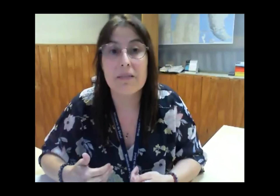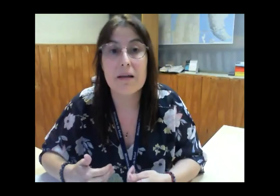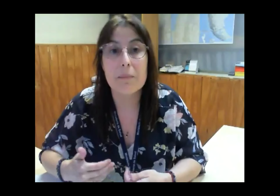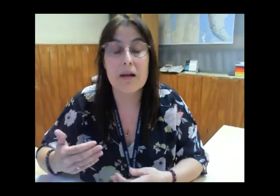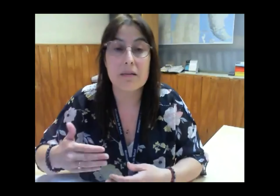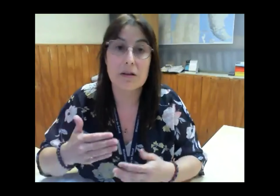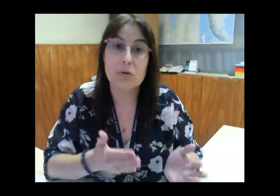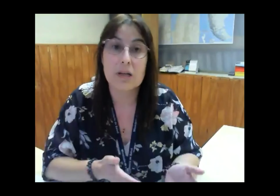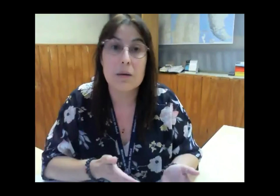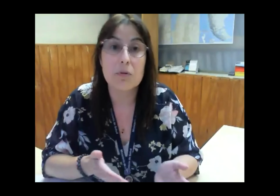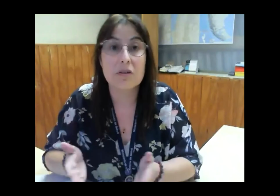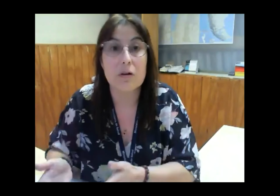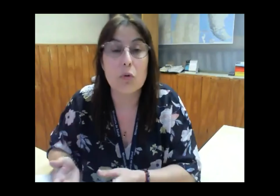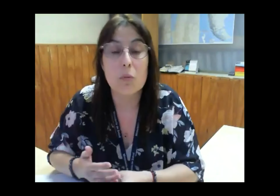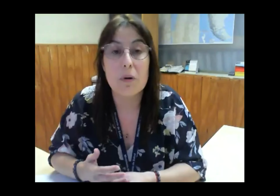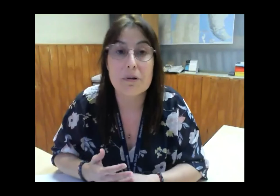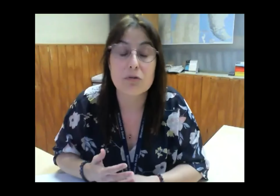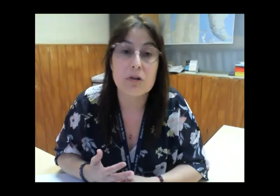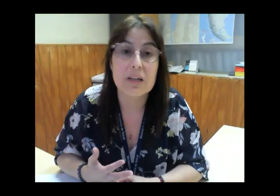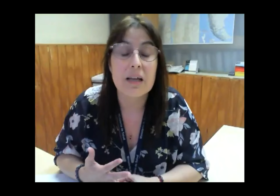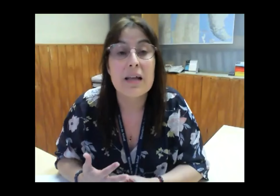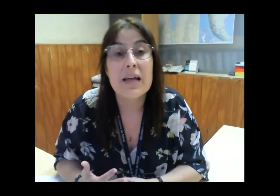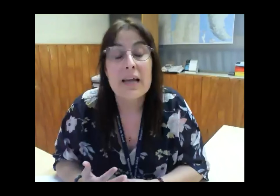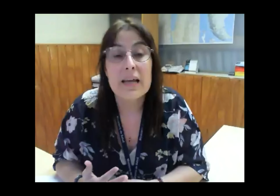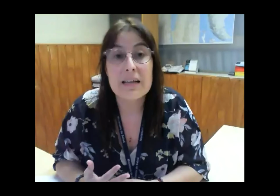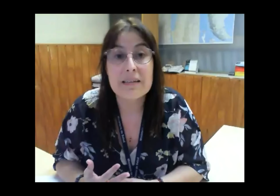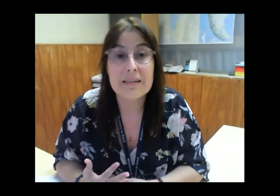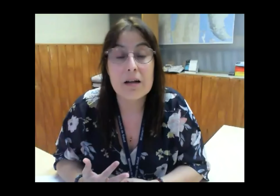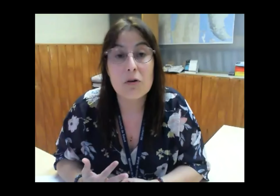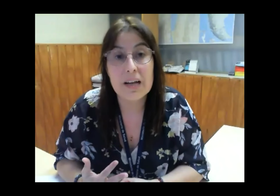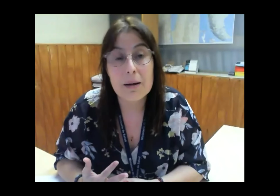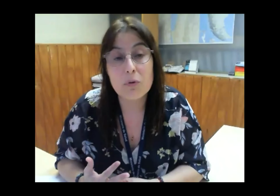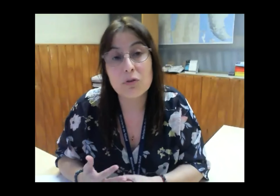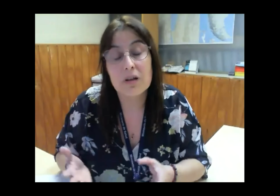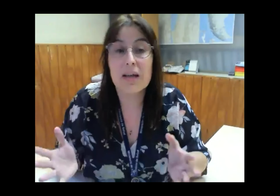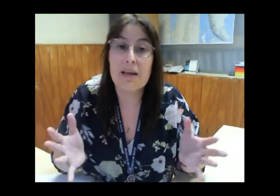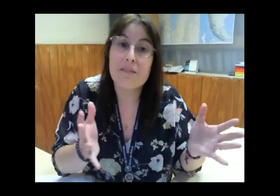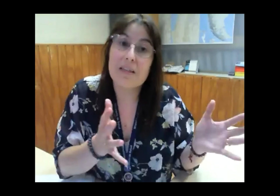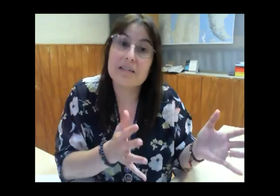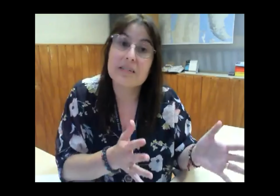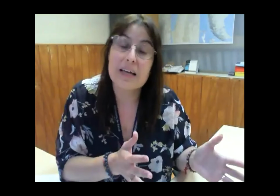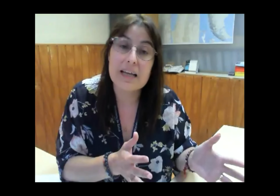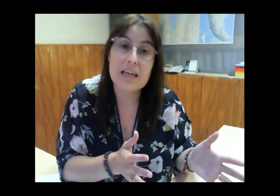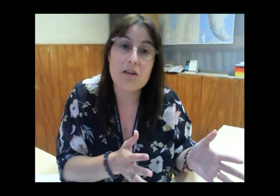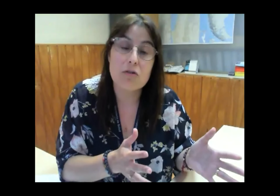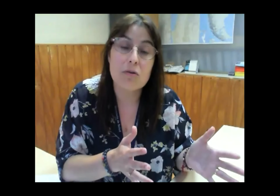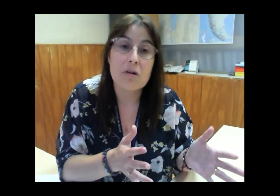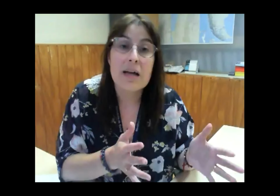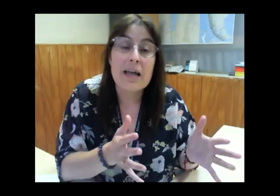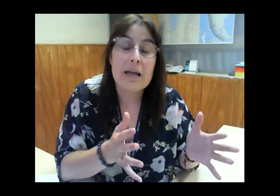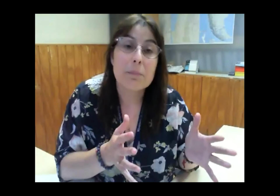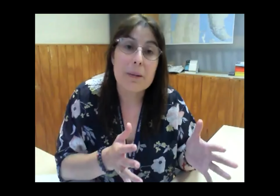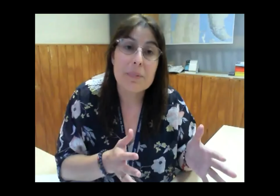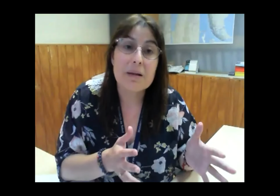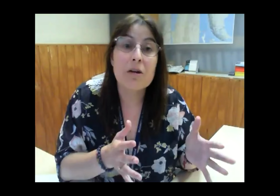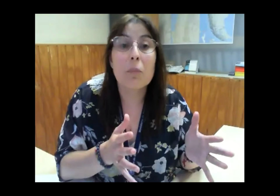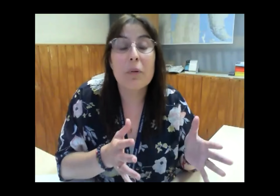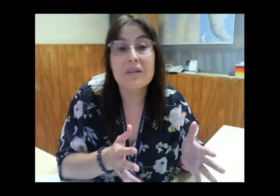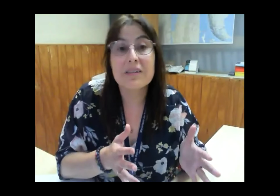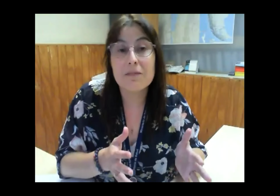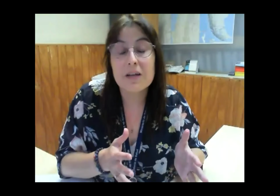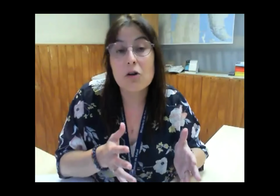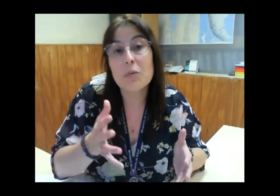la pandemia, tanto en equipos de salud como en personas. Si logramos evidenciar aquello también